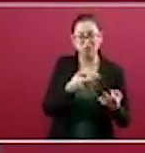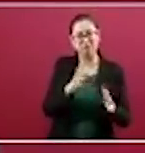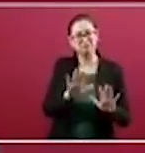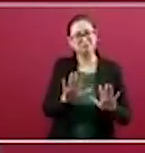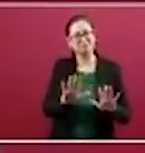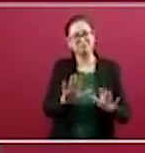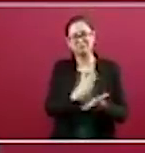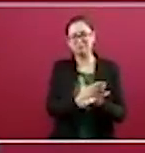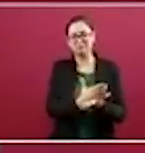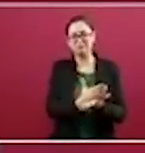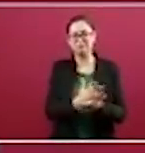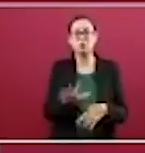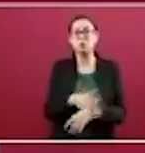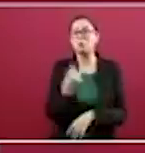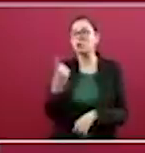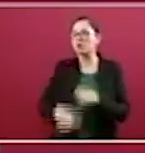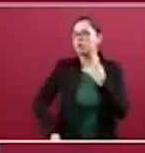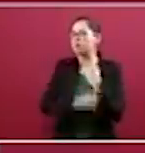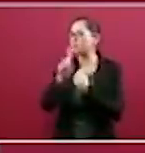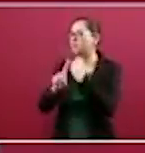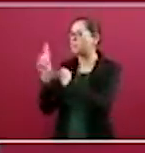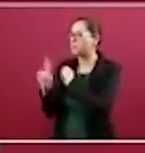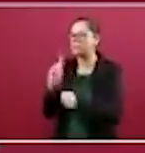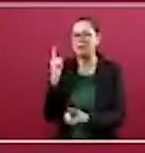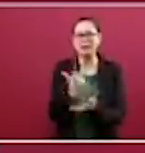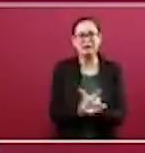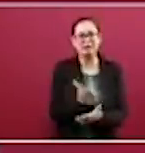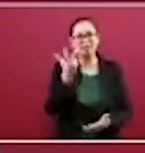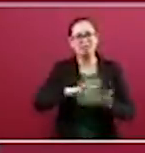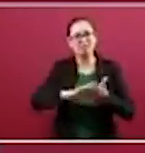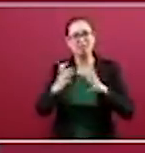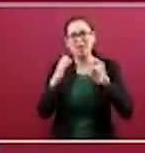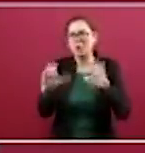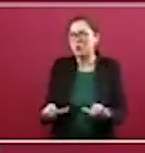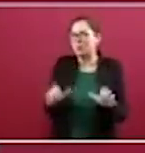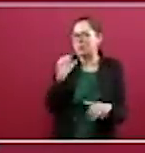porque el problema de inseguridad y de violencia lo podemos